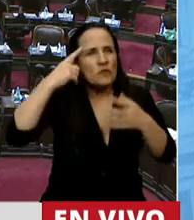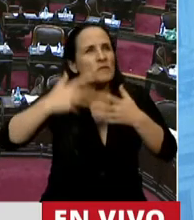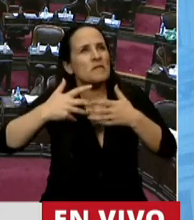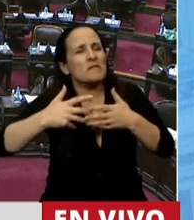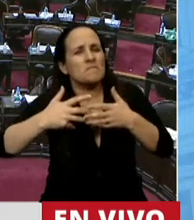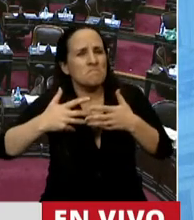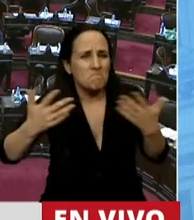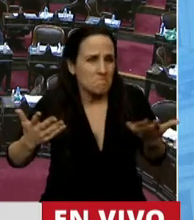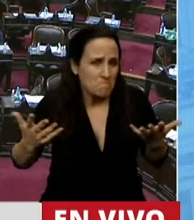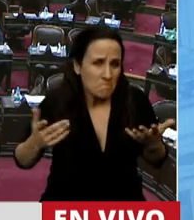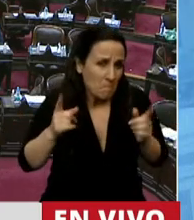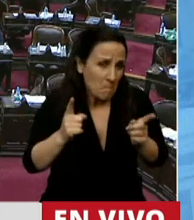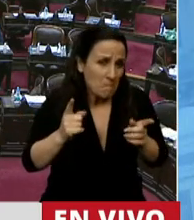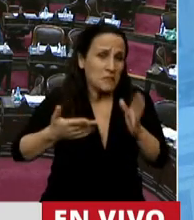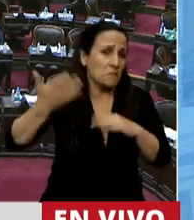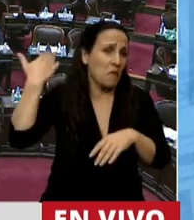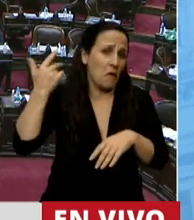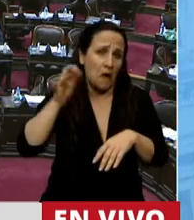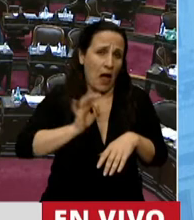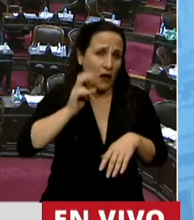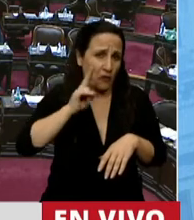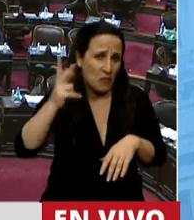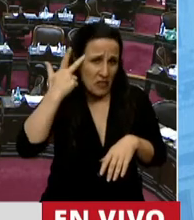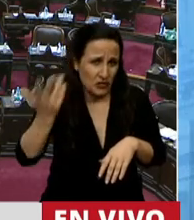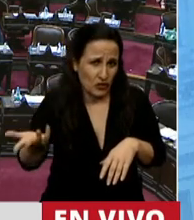ido mucho más allá de las que tuvimos en el 2018.